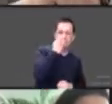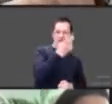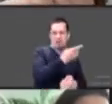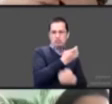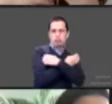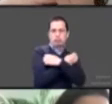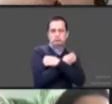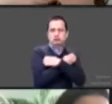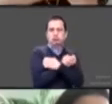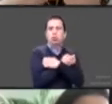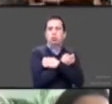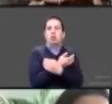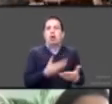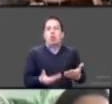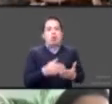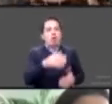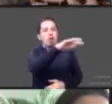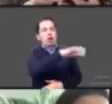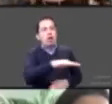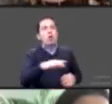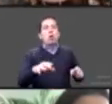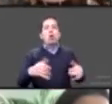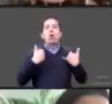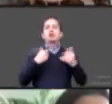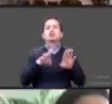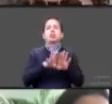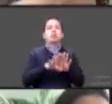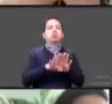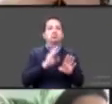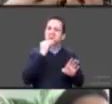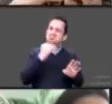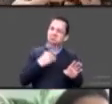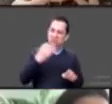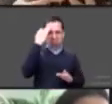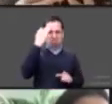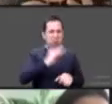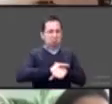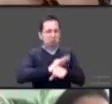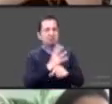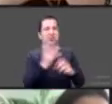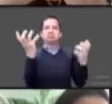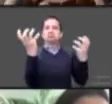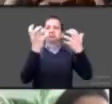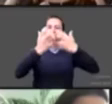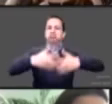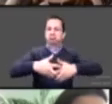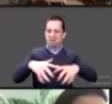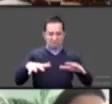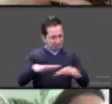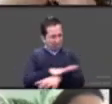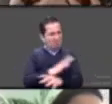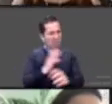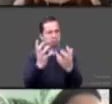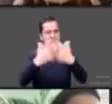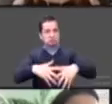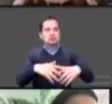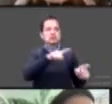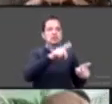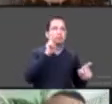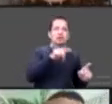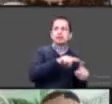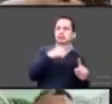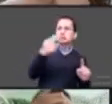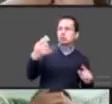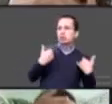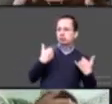es como adaptarnos como un sistema, como un todo. Adaptarnos con los profesores, a ver cuándo podemos entrar, cómo podemos ayudar